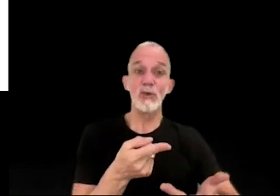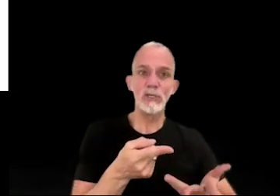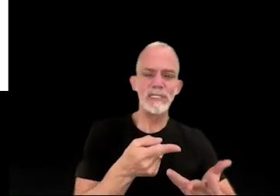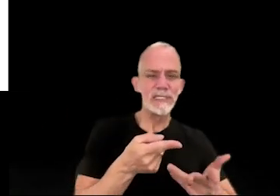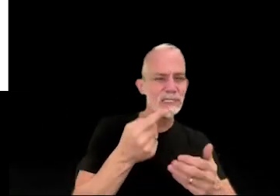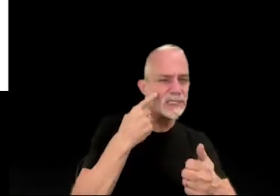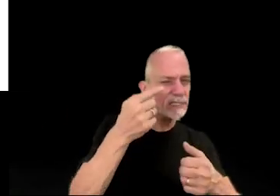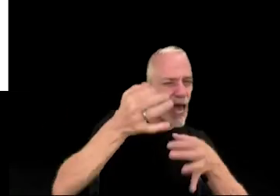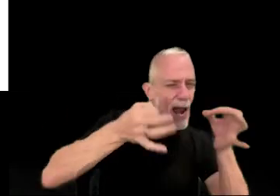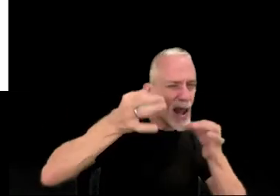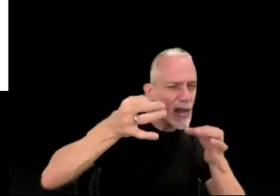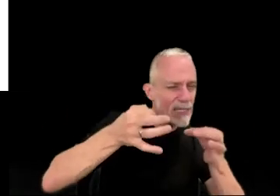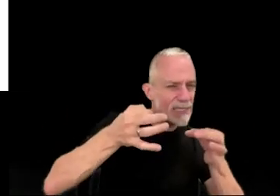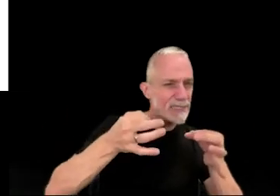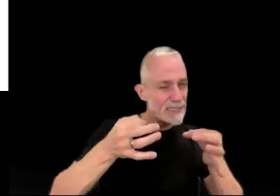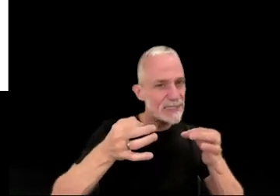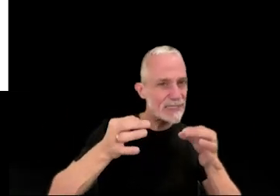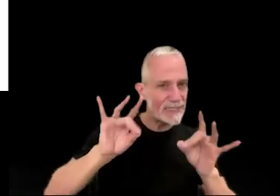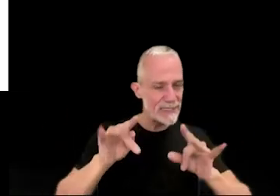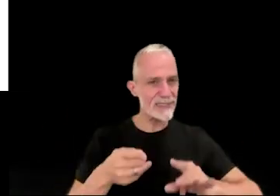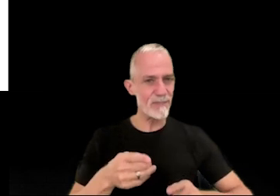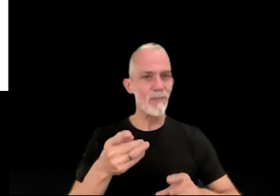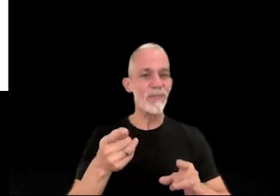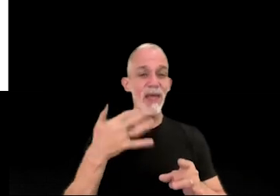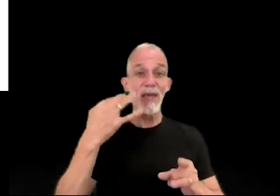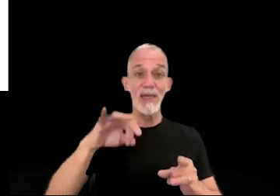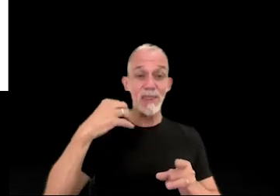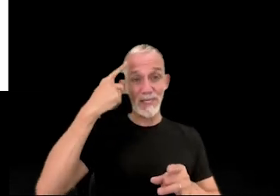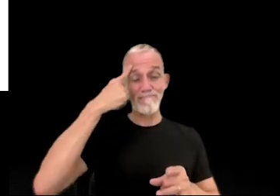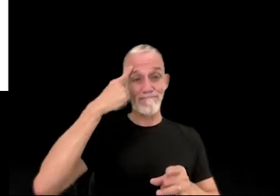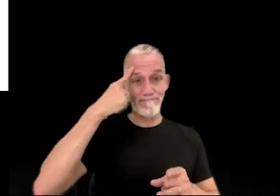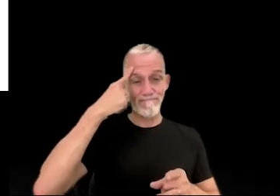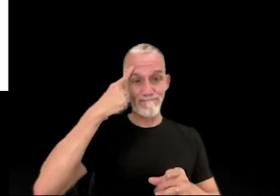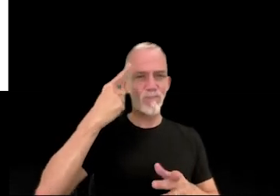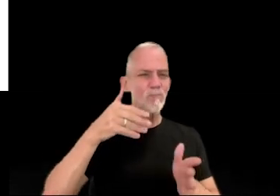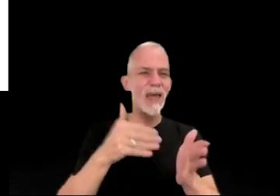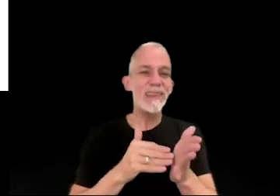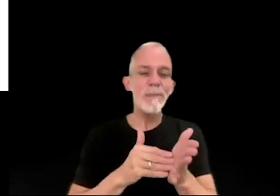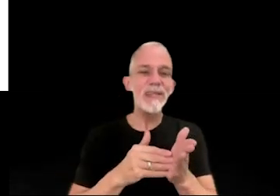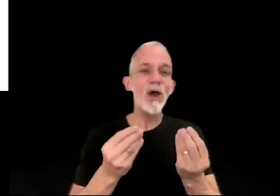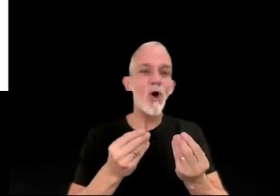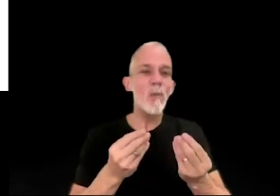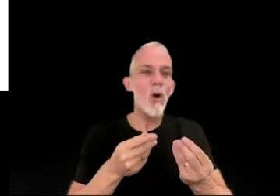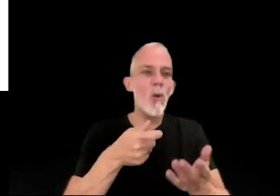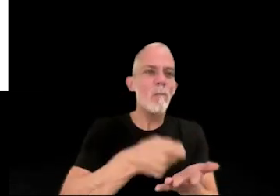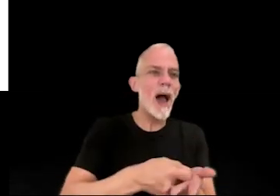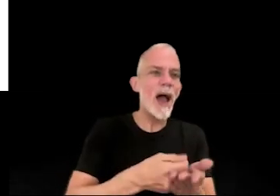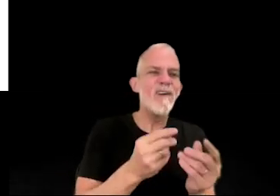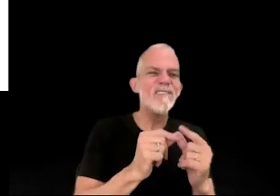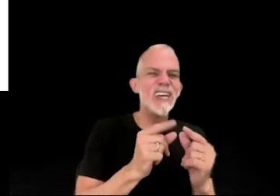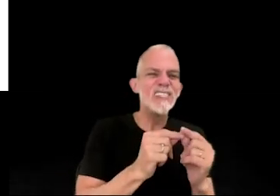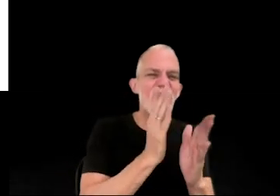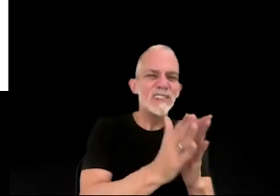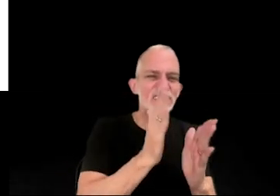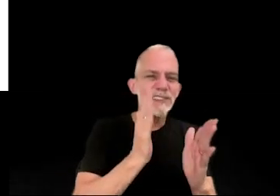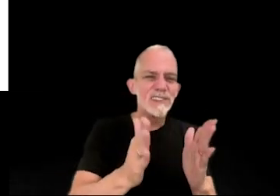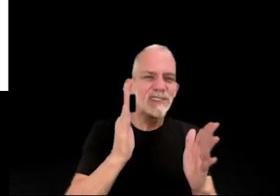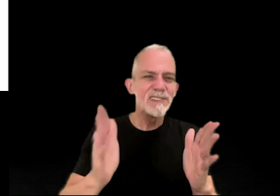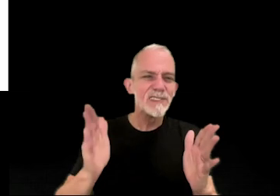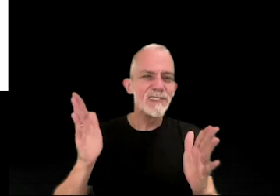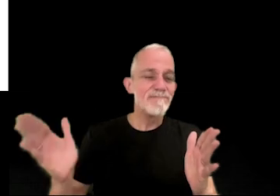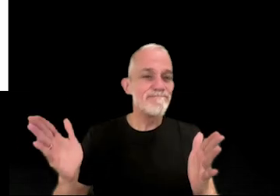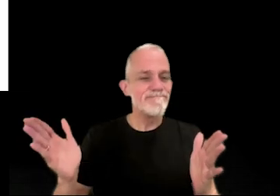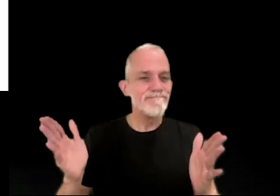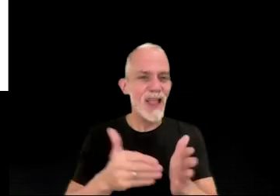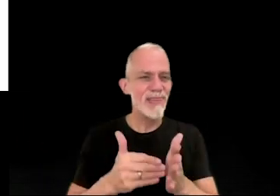principio, hay que tenerlo presente, depende cómo se va a regularizar la obligación, ¿sí?